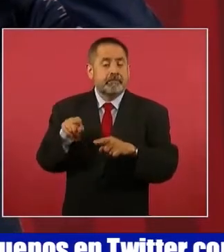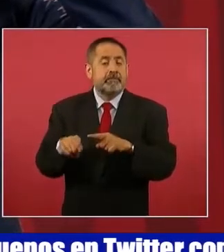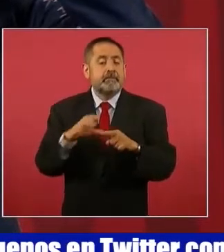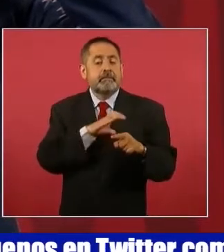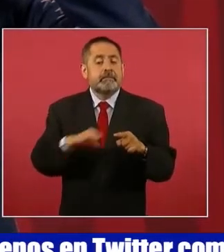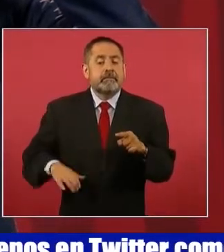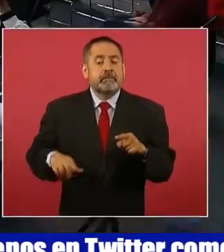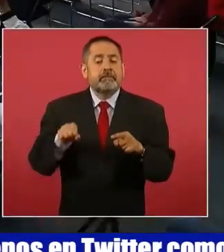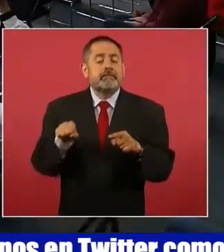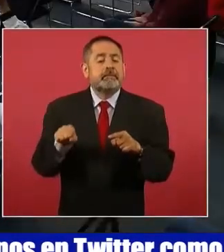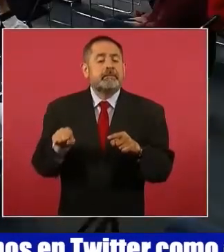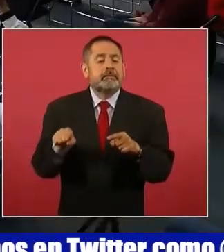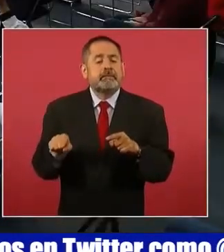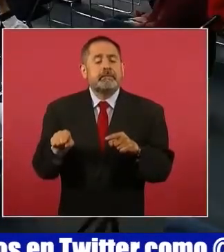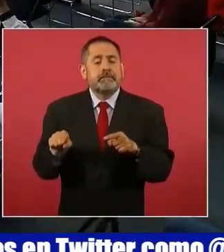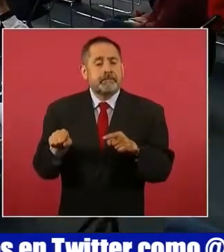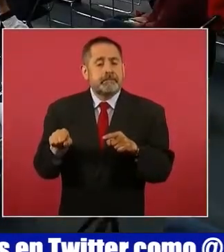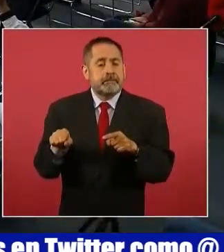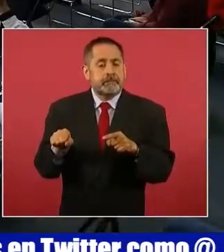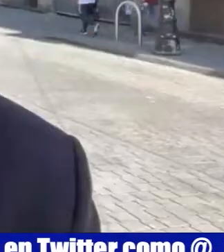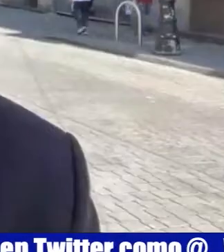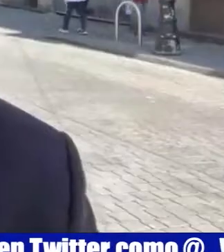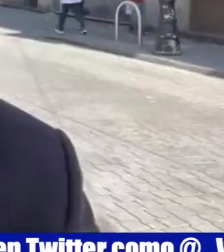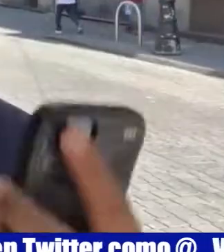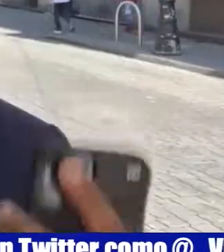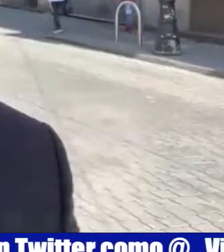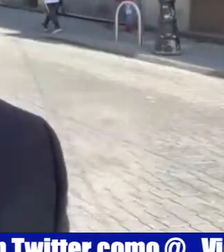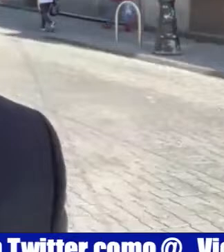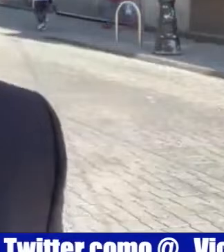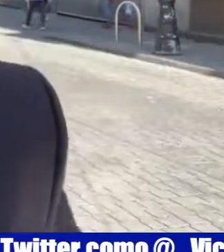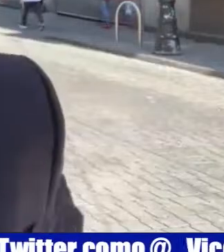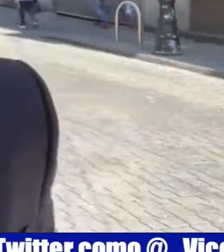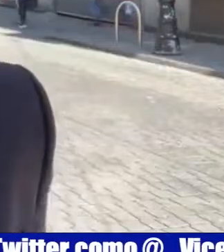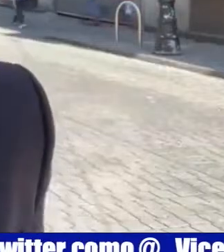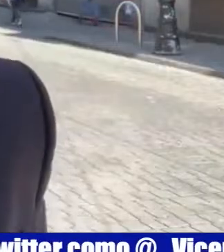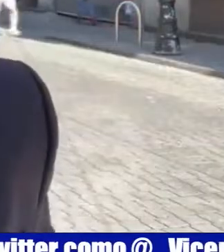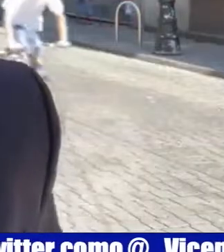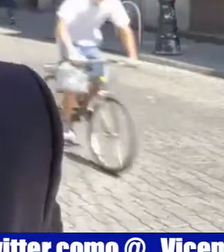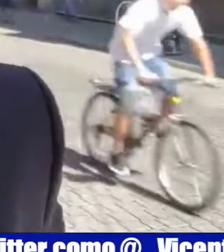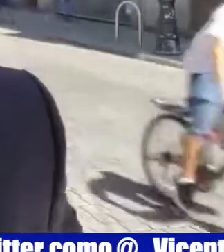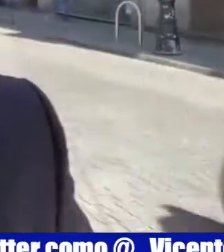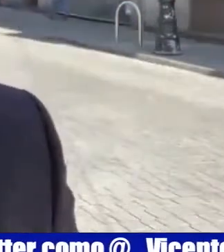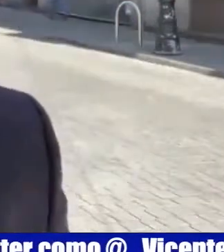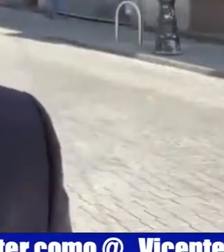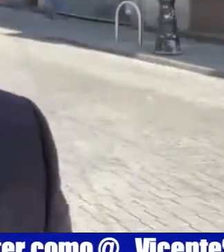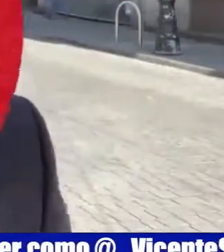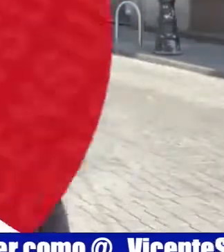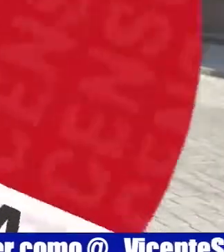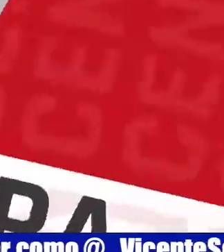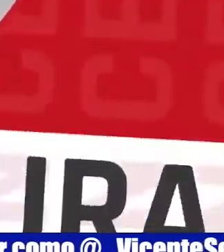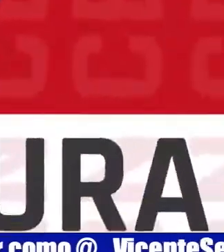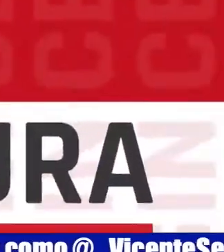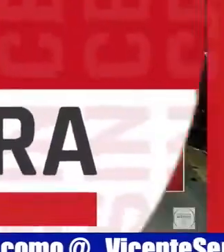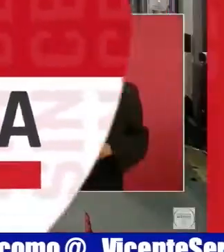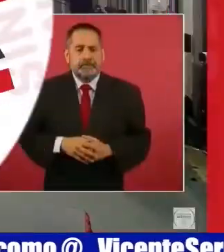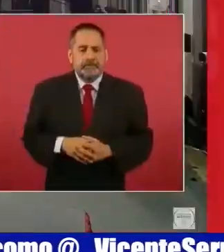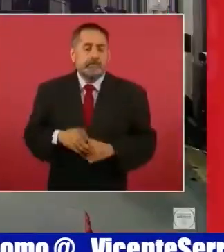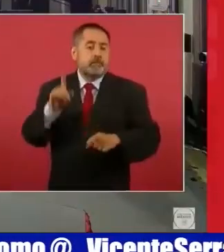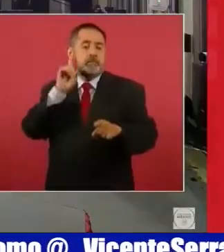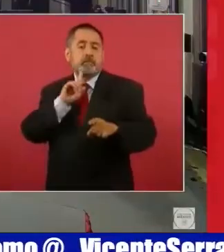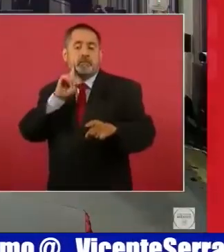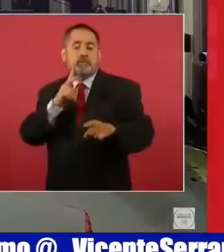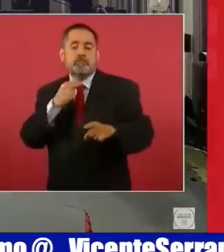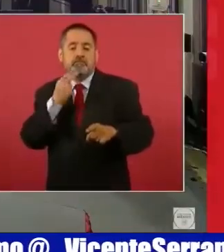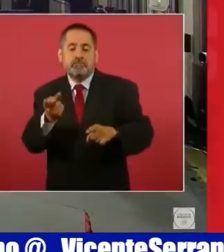19 en elección interna de Morena? Bueno, primero escuchamos al presidente y después saludamos a Julián Atilano. Elección interna de